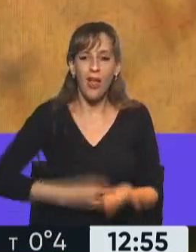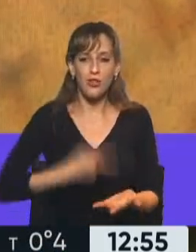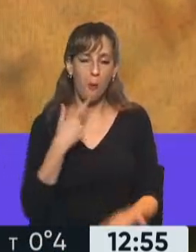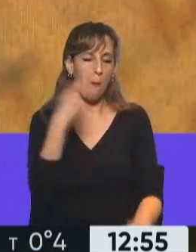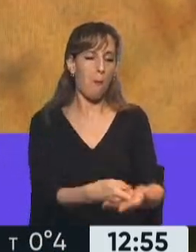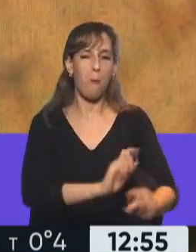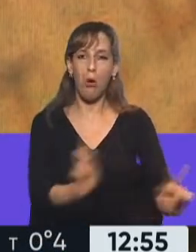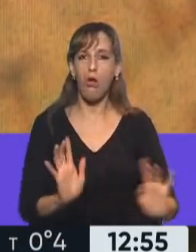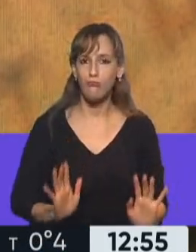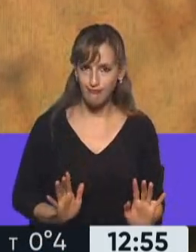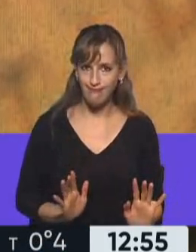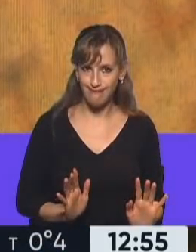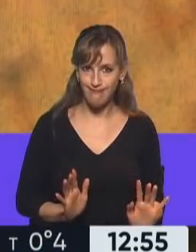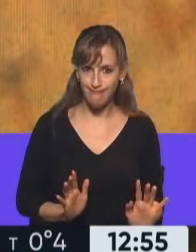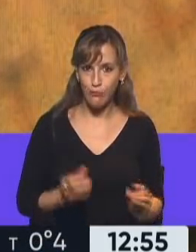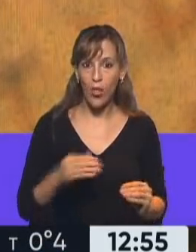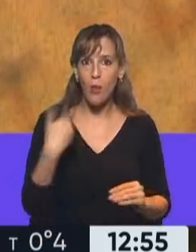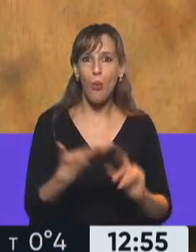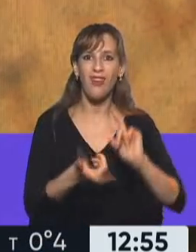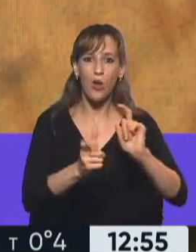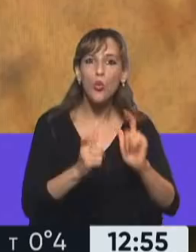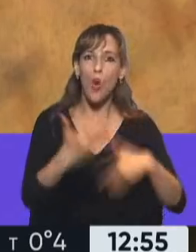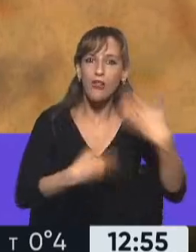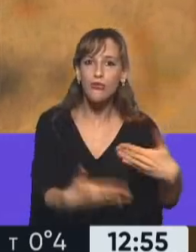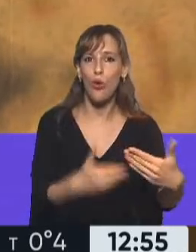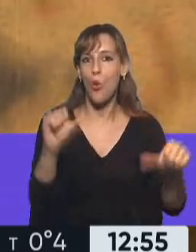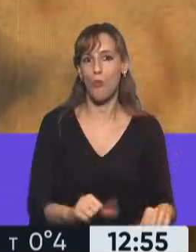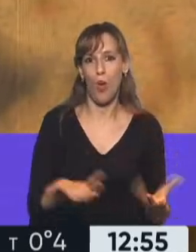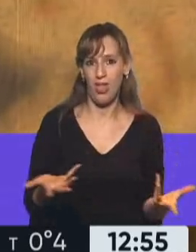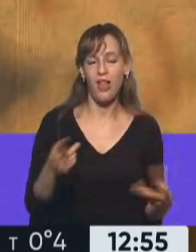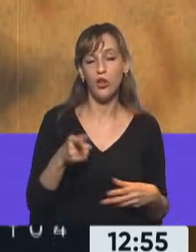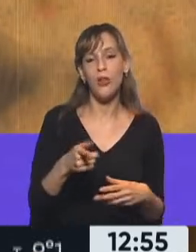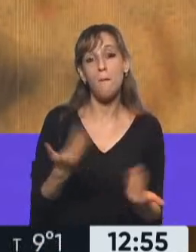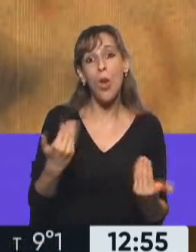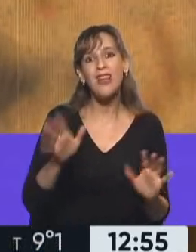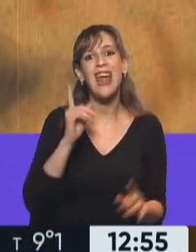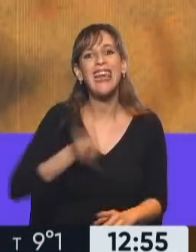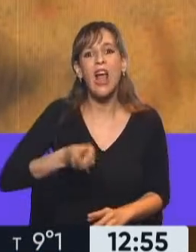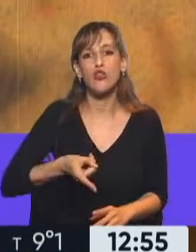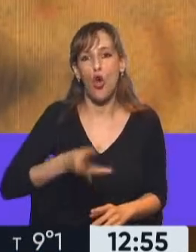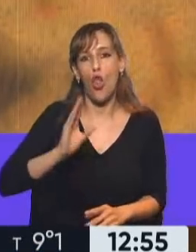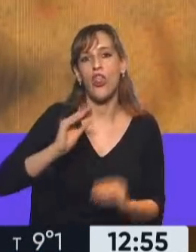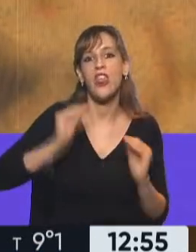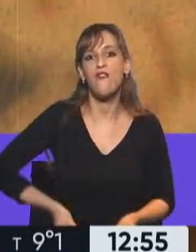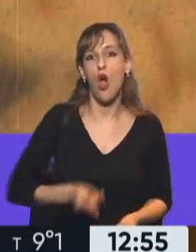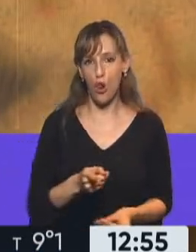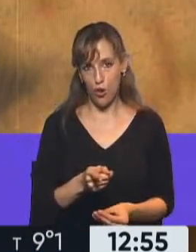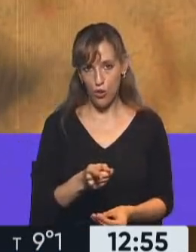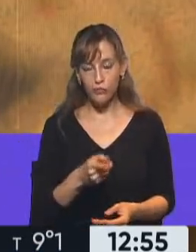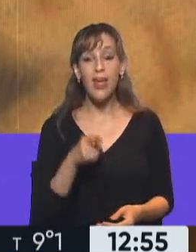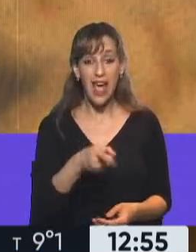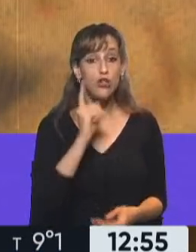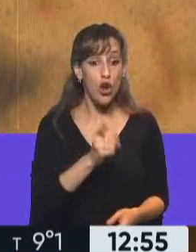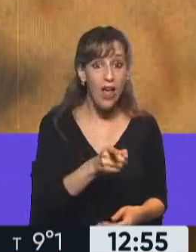que no te reestructura, sino que te dice que los pagues. Entonces, hay un riesgo de default. Y ese riesgo, desde ya, se traduce en